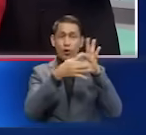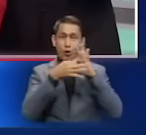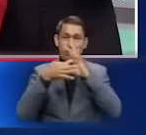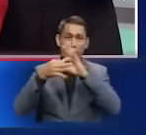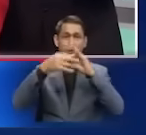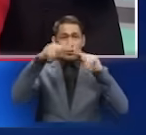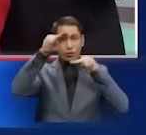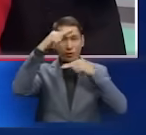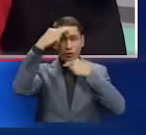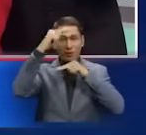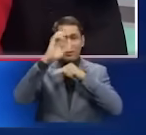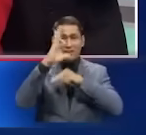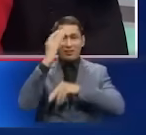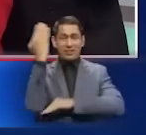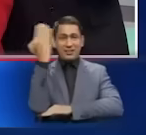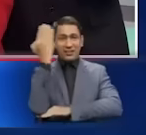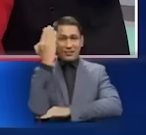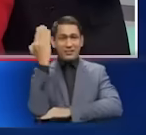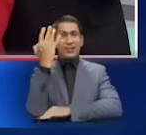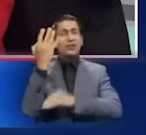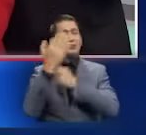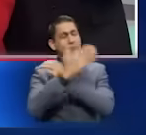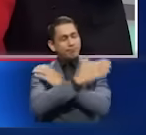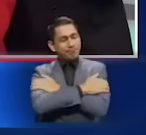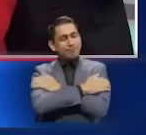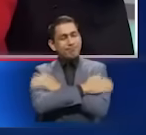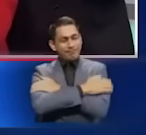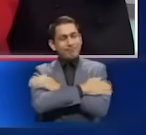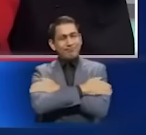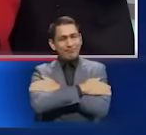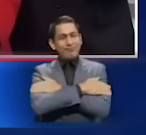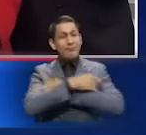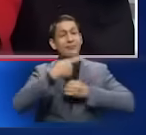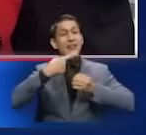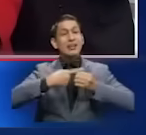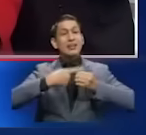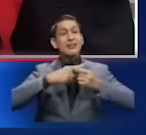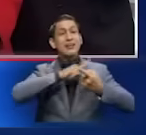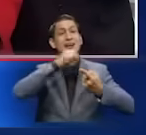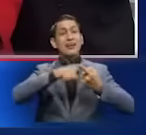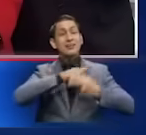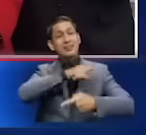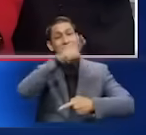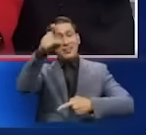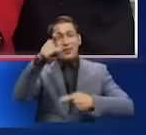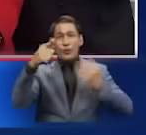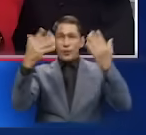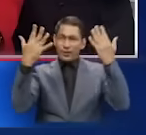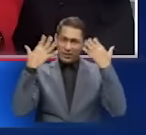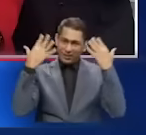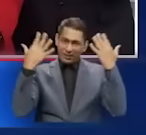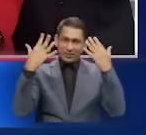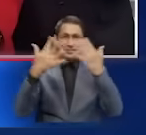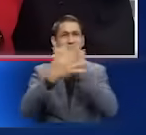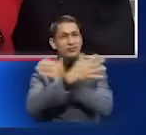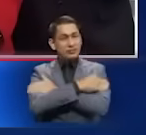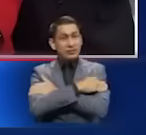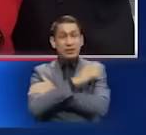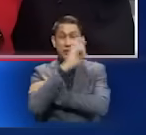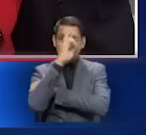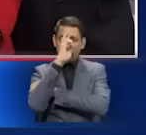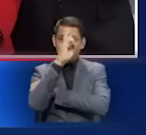noticiero TC Televisión. Aquí te mandamos un abrazo con todo el cariño, como decía mi querida Saskia, con todo respeto